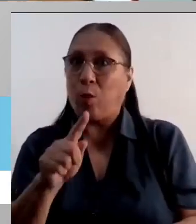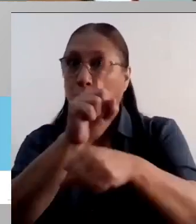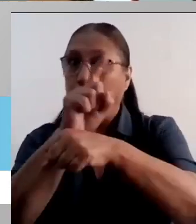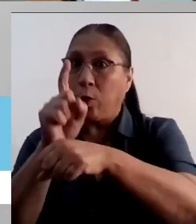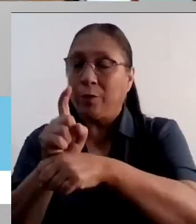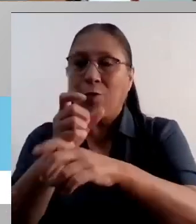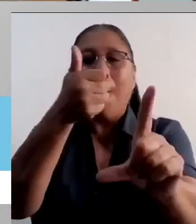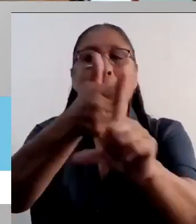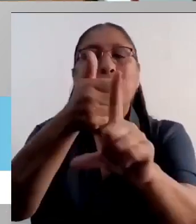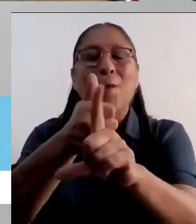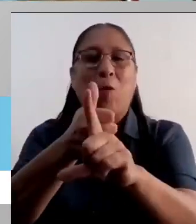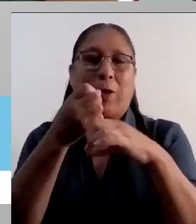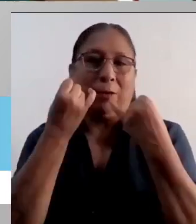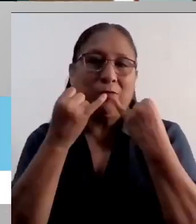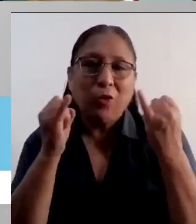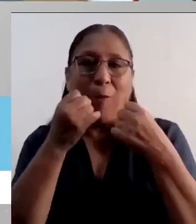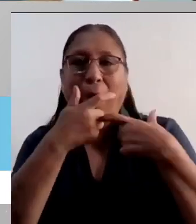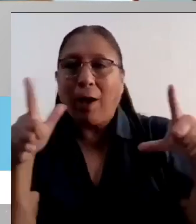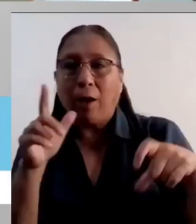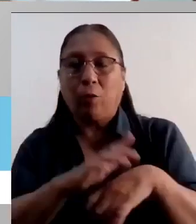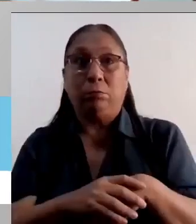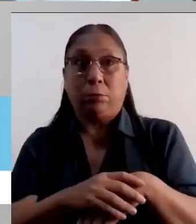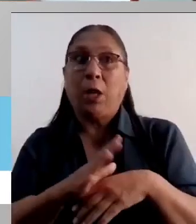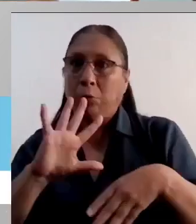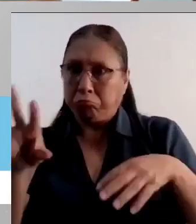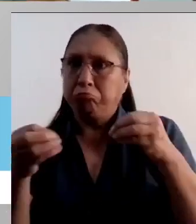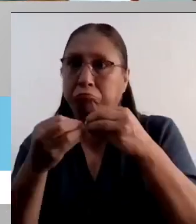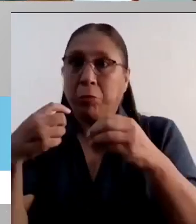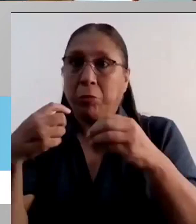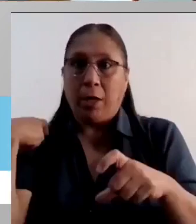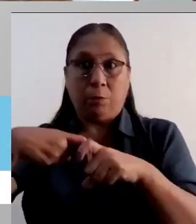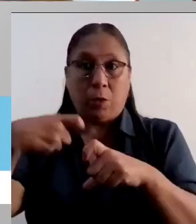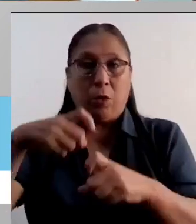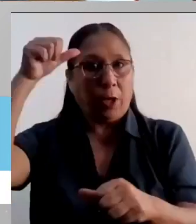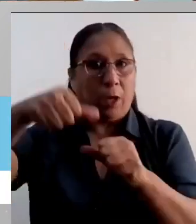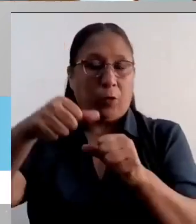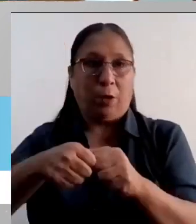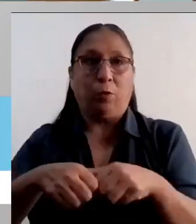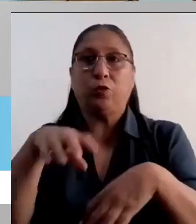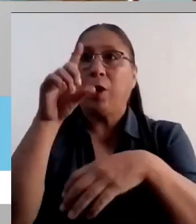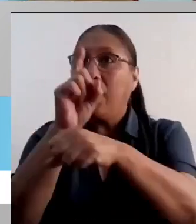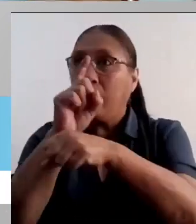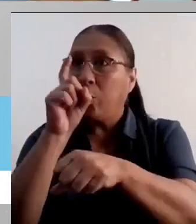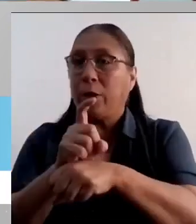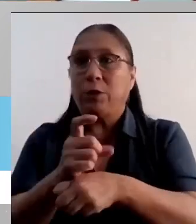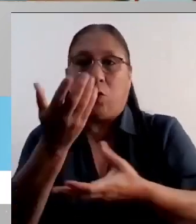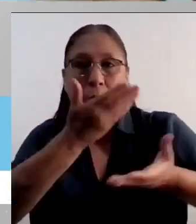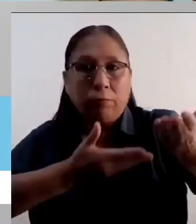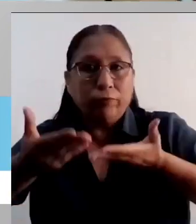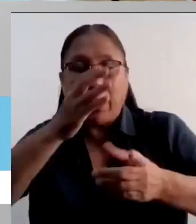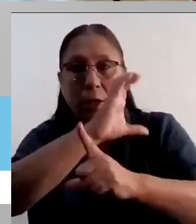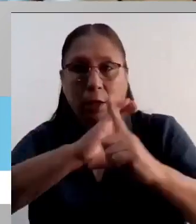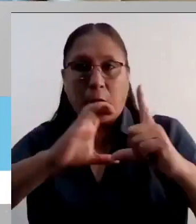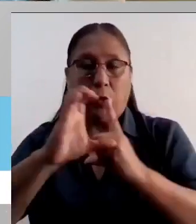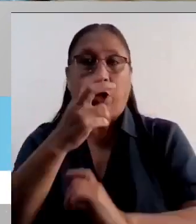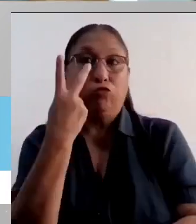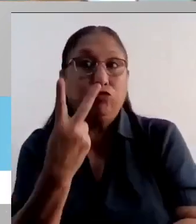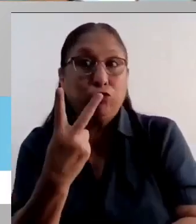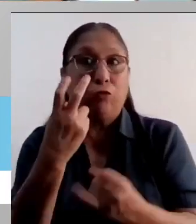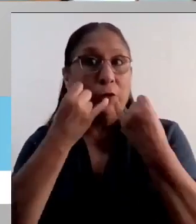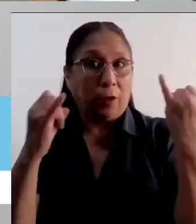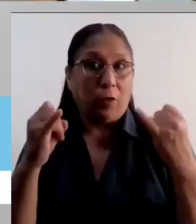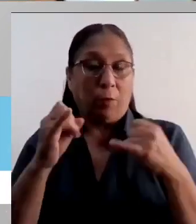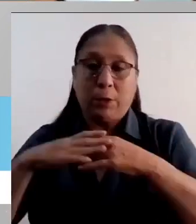lengua, además del castellano, porque recordemos que el nombre es Educación Intercultural Bilingüe. Entonces, en el proceso